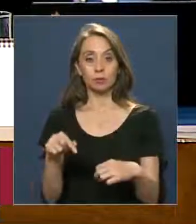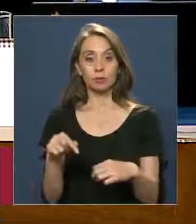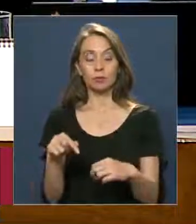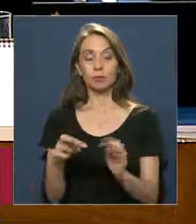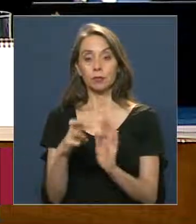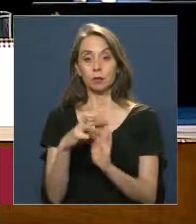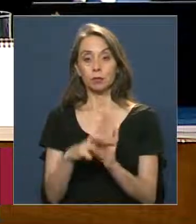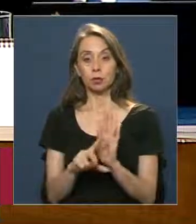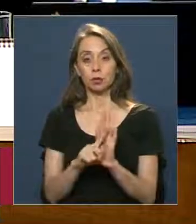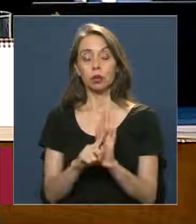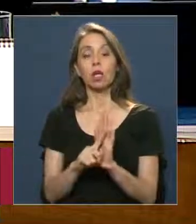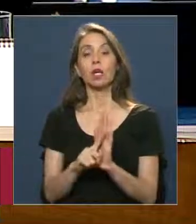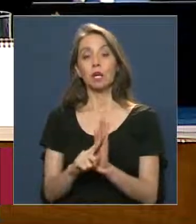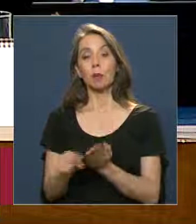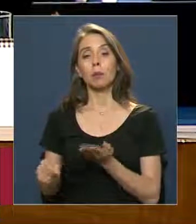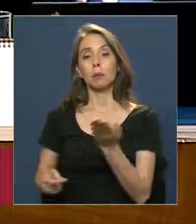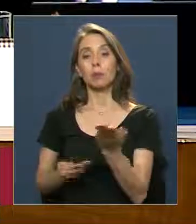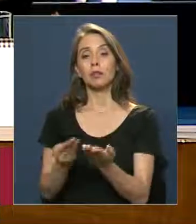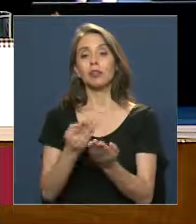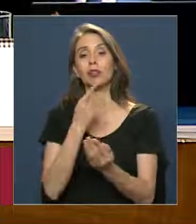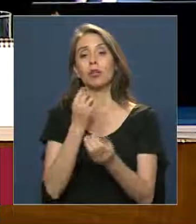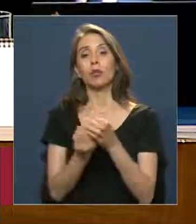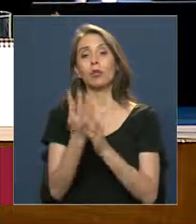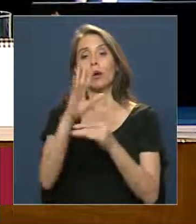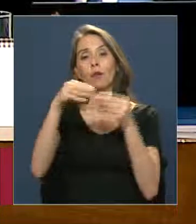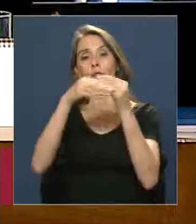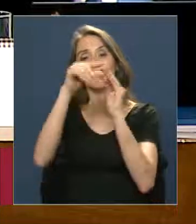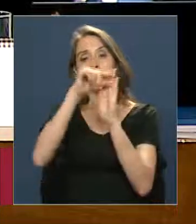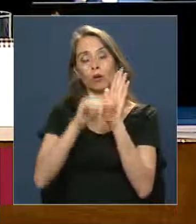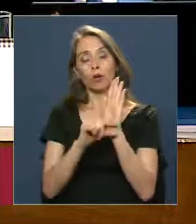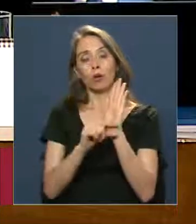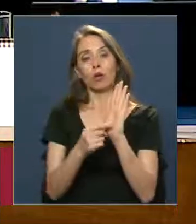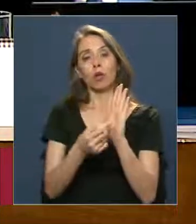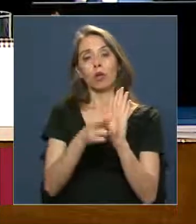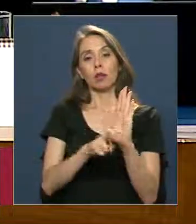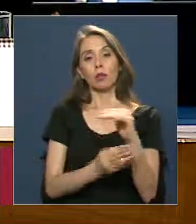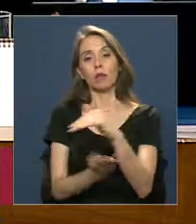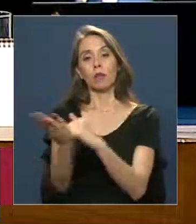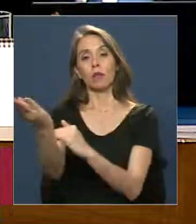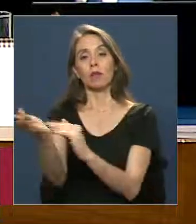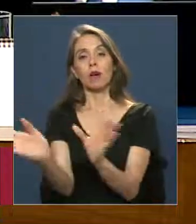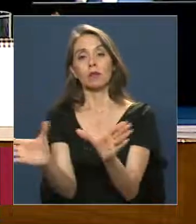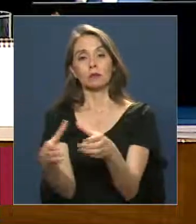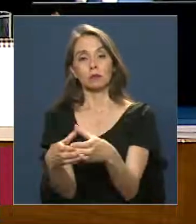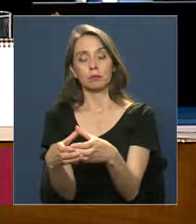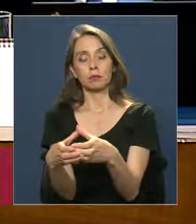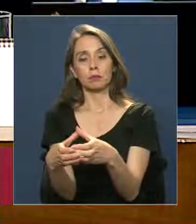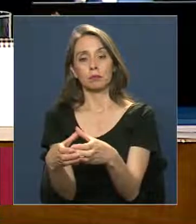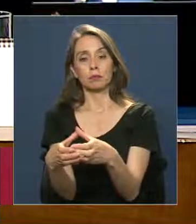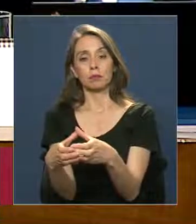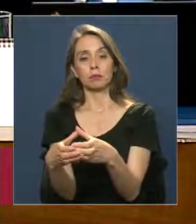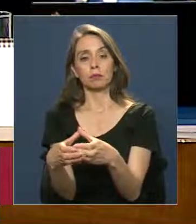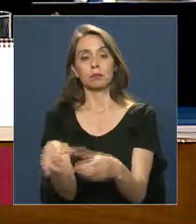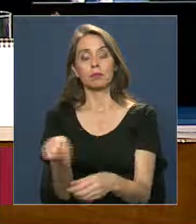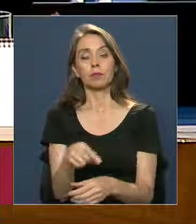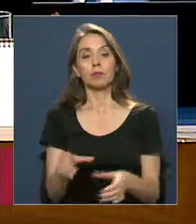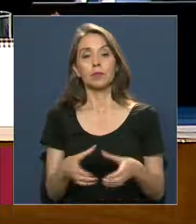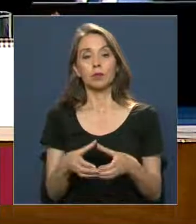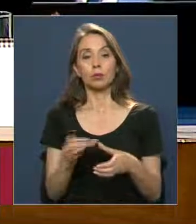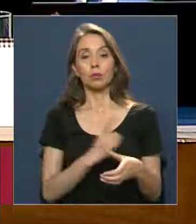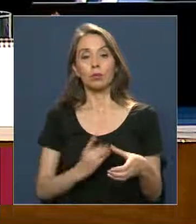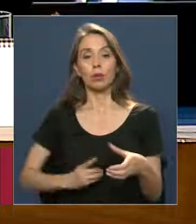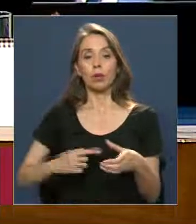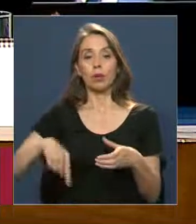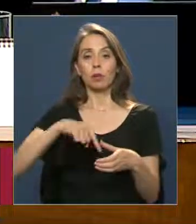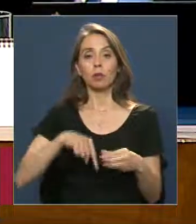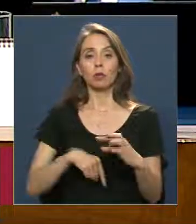tiene indicaciones, por lo tanto debe volver a comisión. Y lo que ha solicitado el comité PPD a